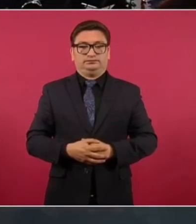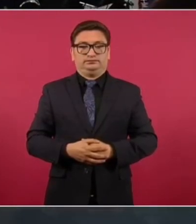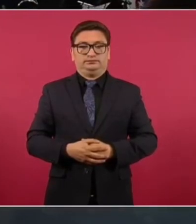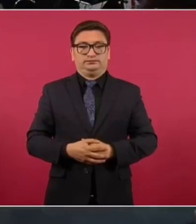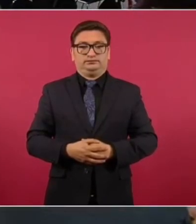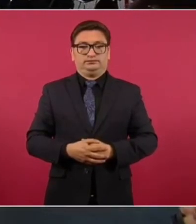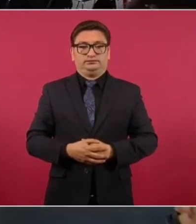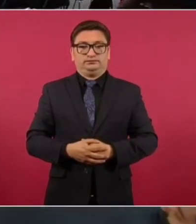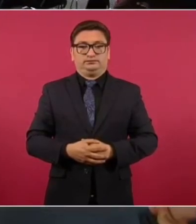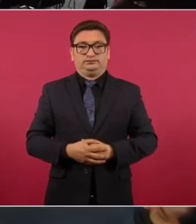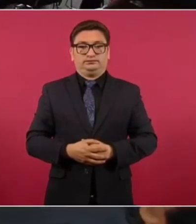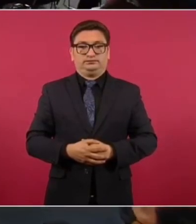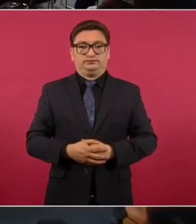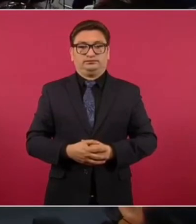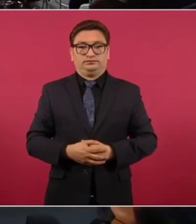Tenemos